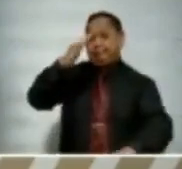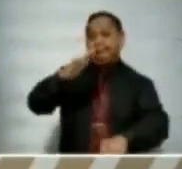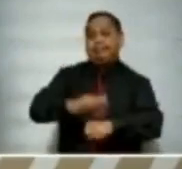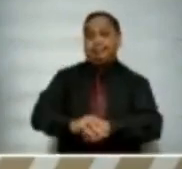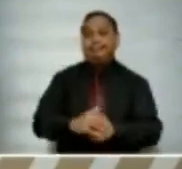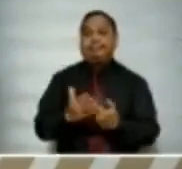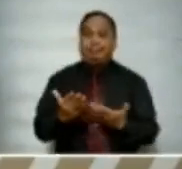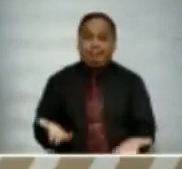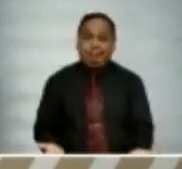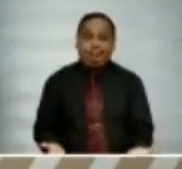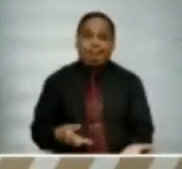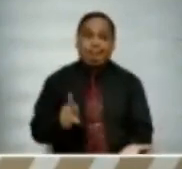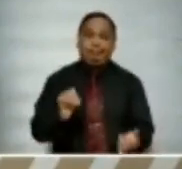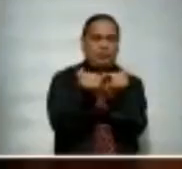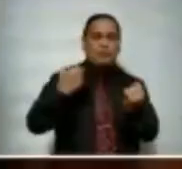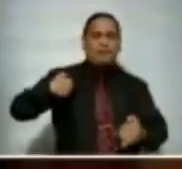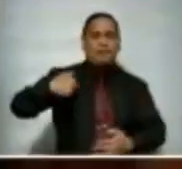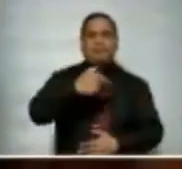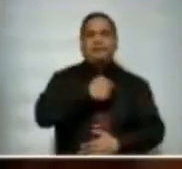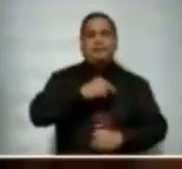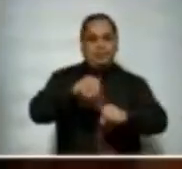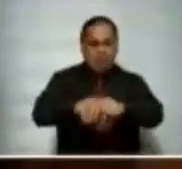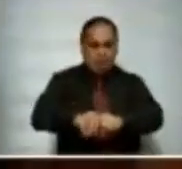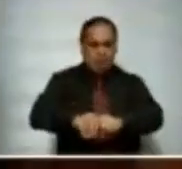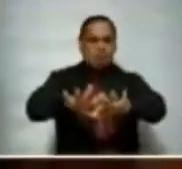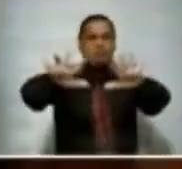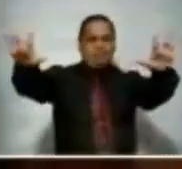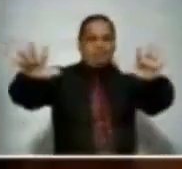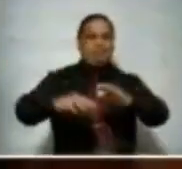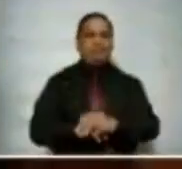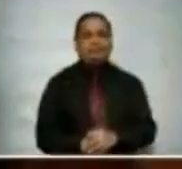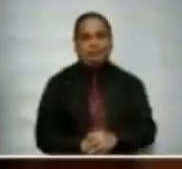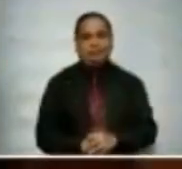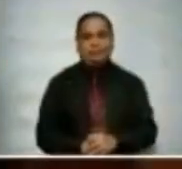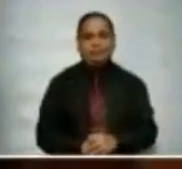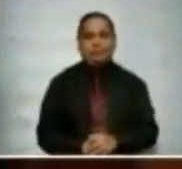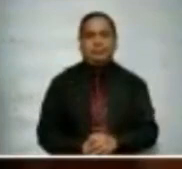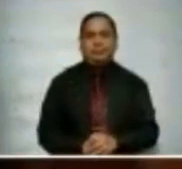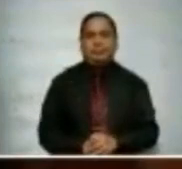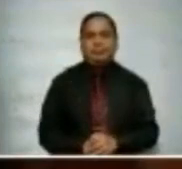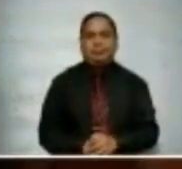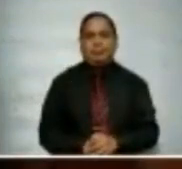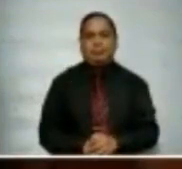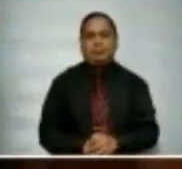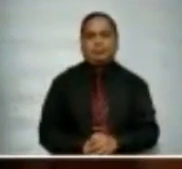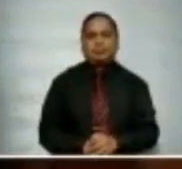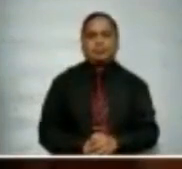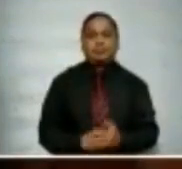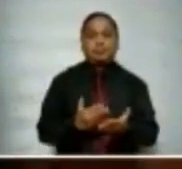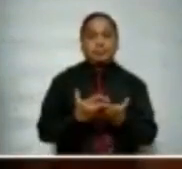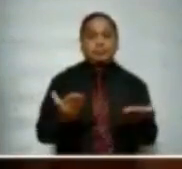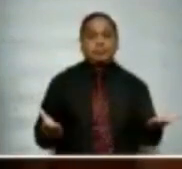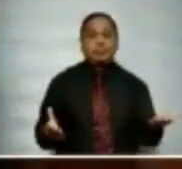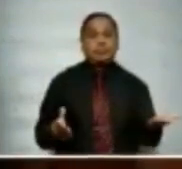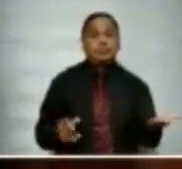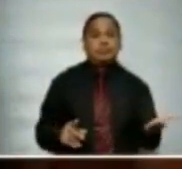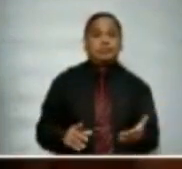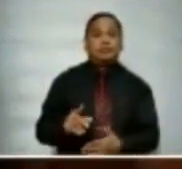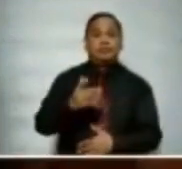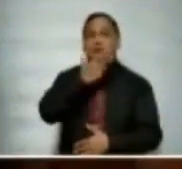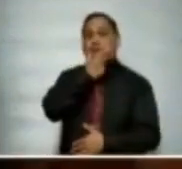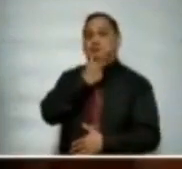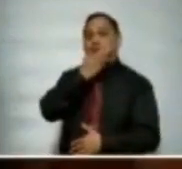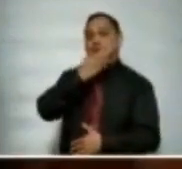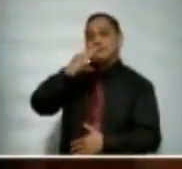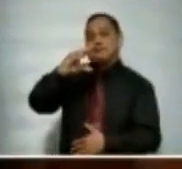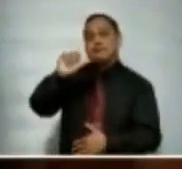hoy sabemos, pero más que enterado, pues muy bien, y sí me decía, y uno ve, ¿no? Ahora con esto de lo de Calderón, ¿por qué crees que se va a